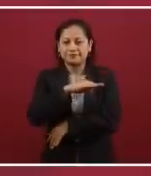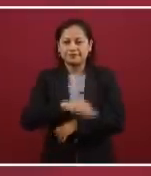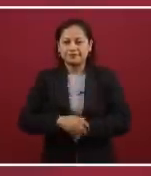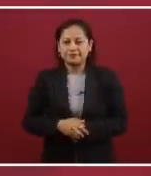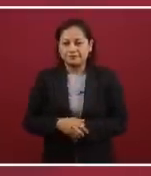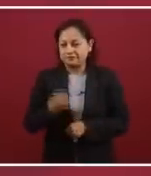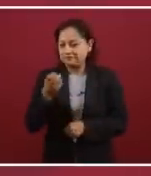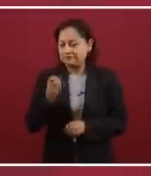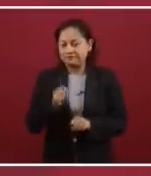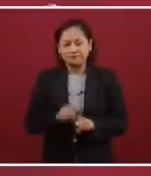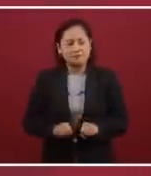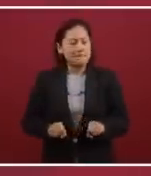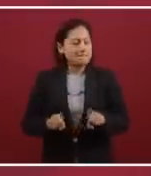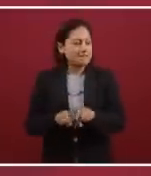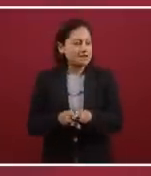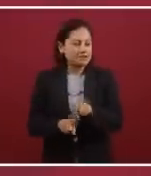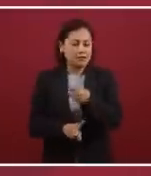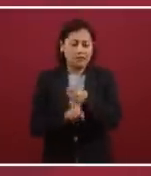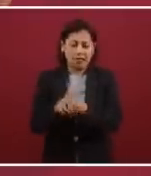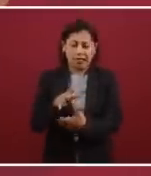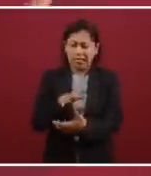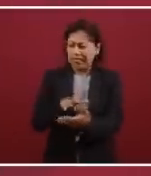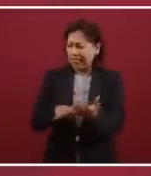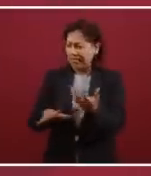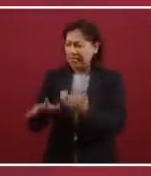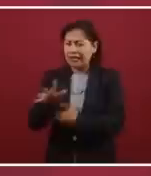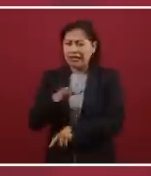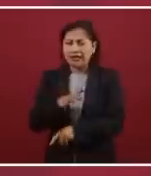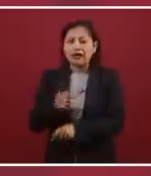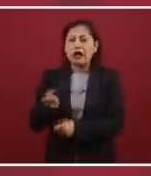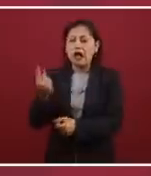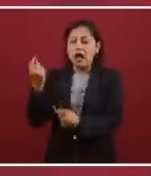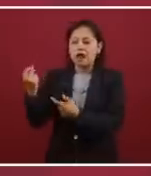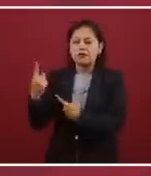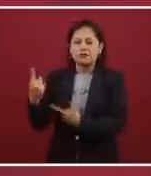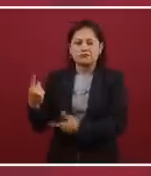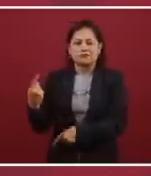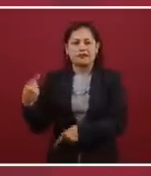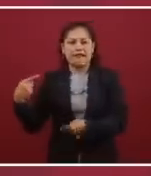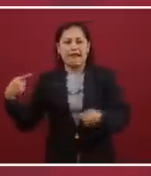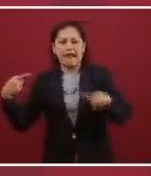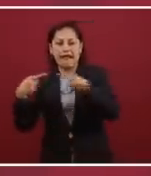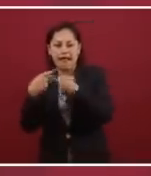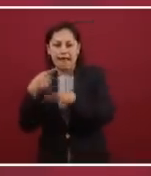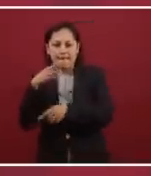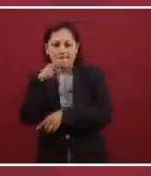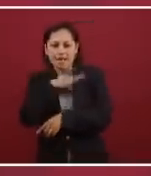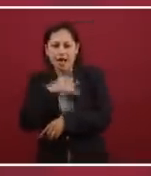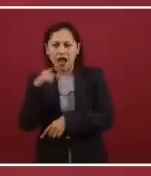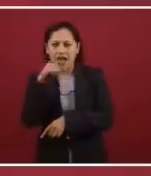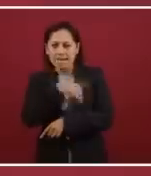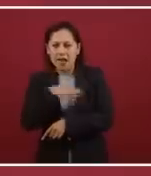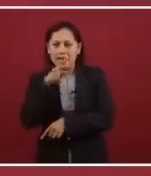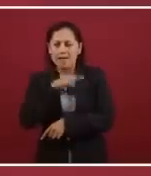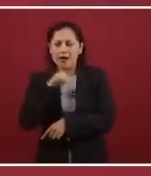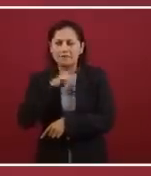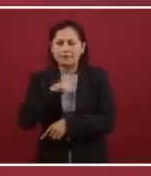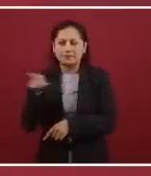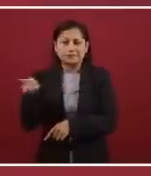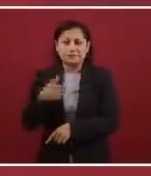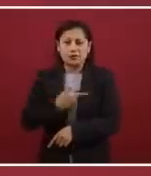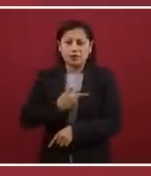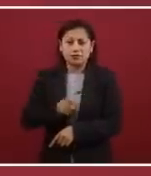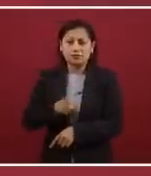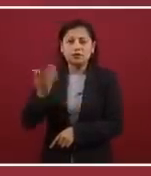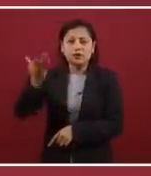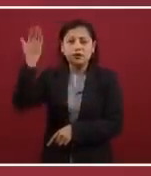porque no les gusta que se sancione a quienes llevan a cabo estos ilícitos.